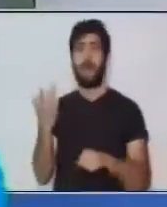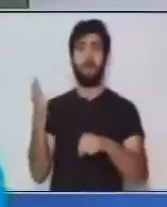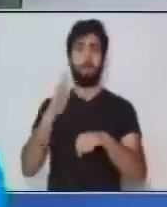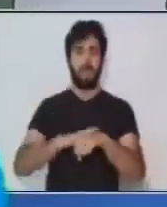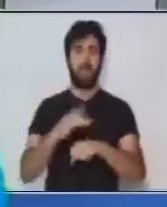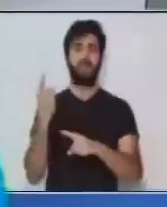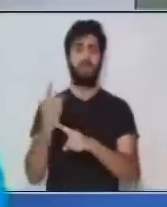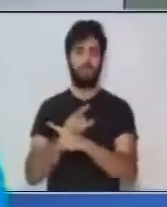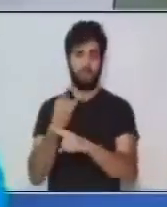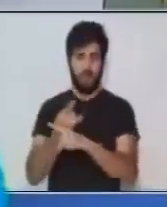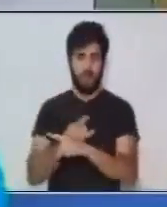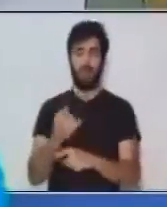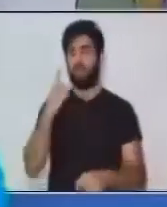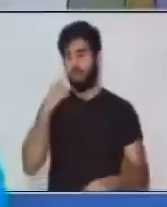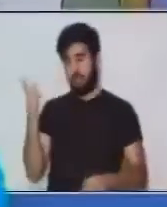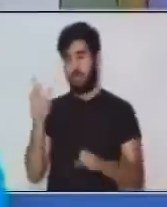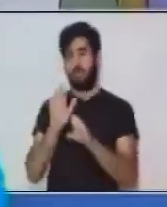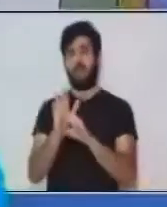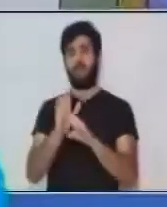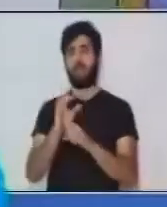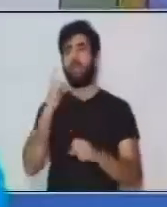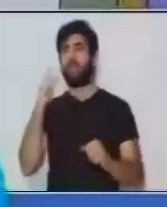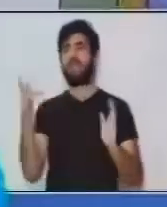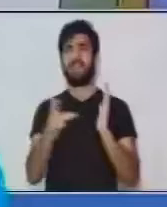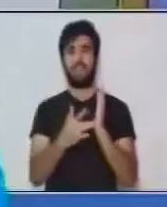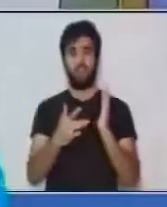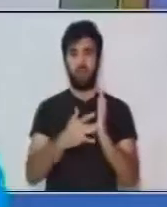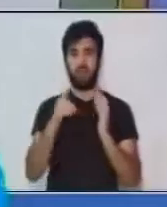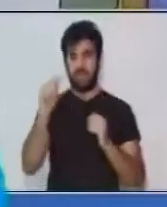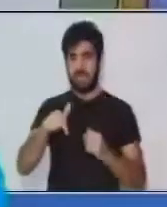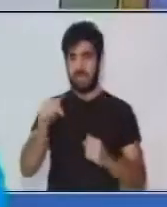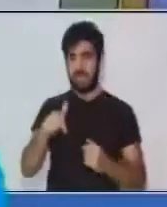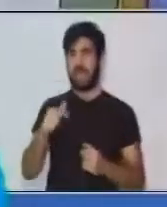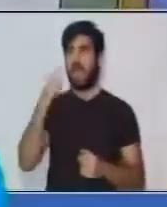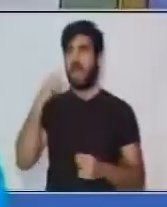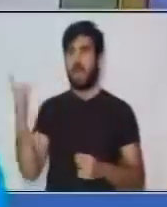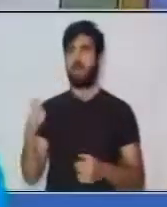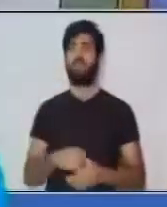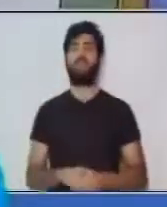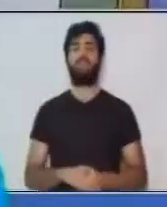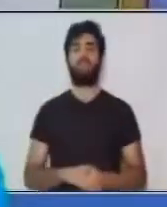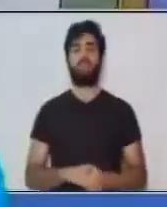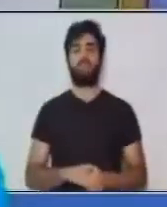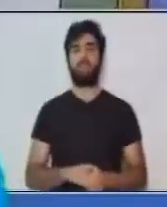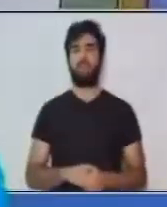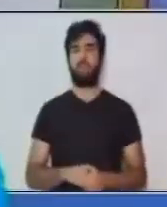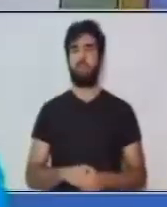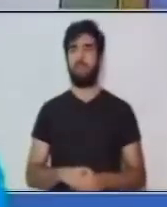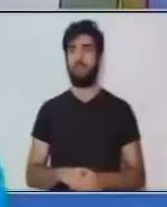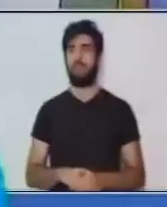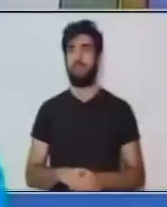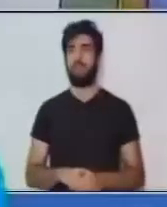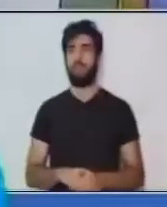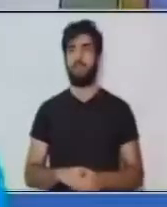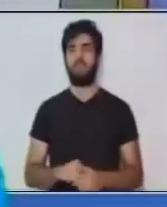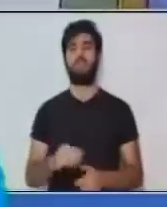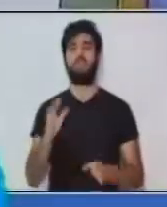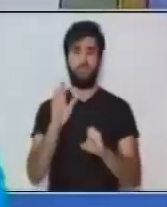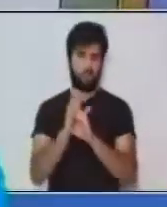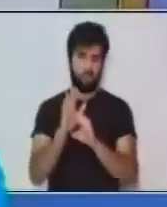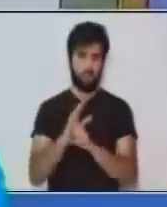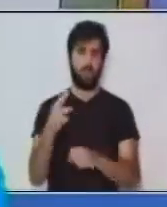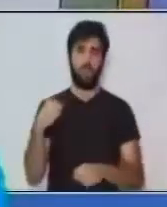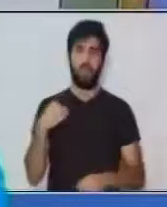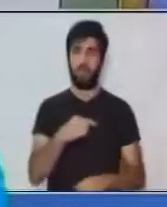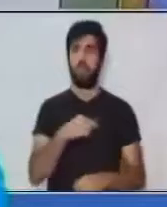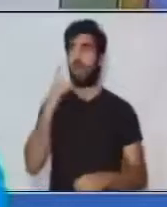utilizamos. Tenemos al alcance la tecnología en estos tiempos. Vamos a la vanguardia también de todo lo que es la tecnología. Y por lo mismo nosotros